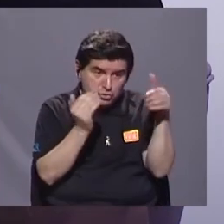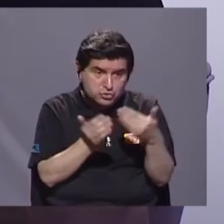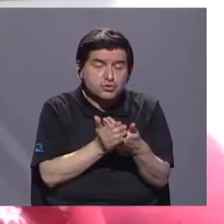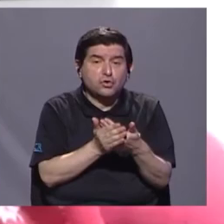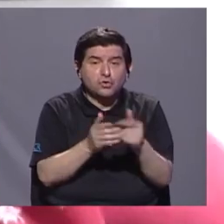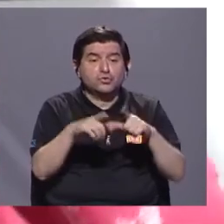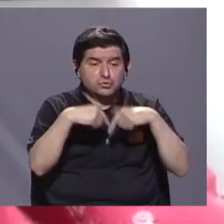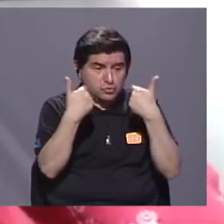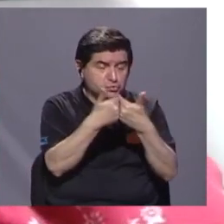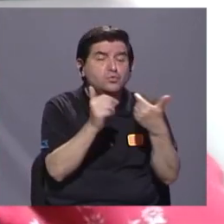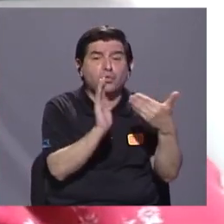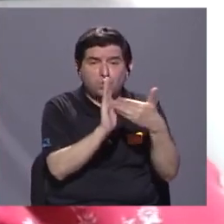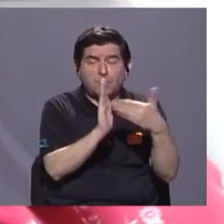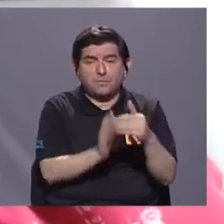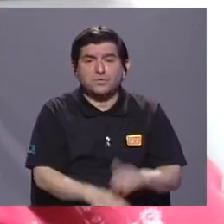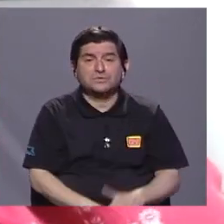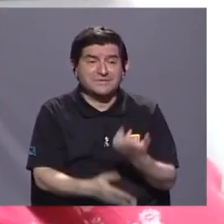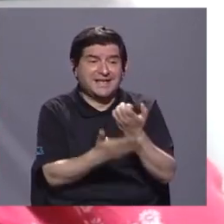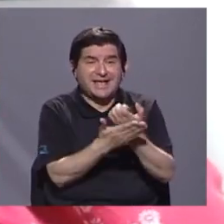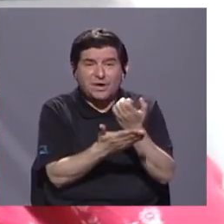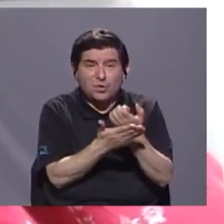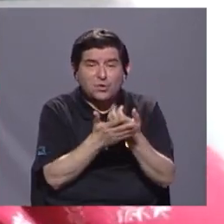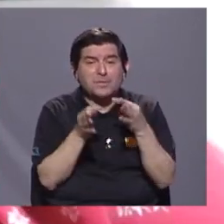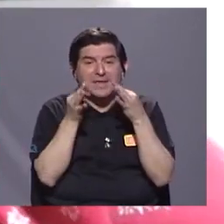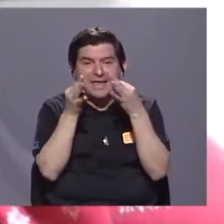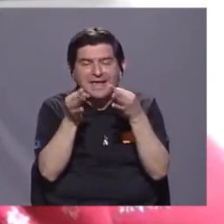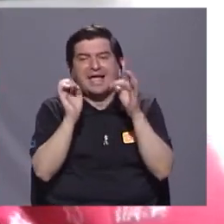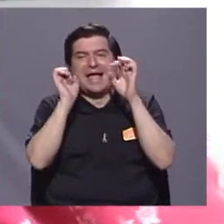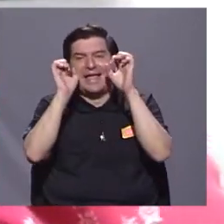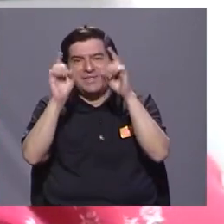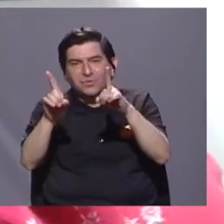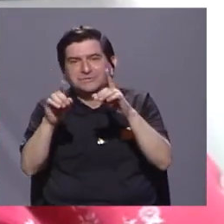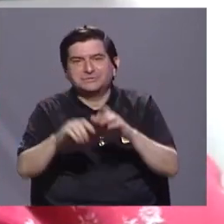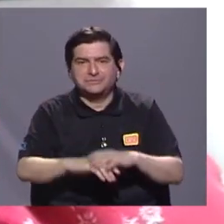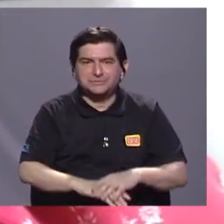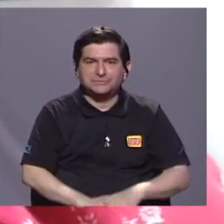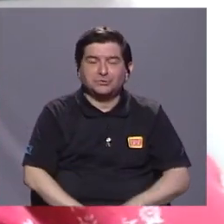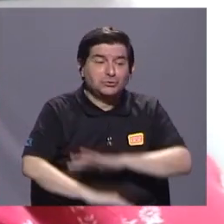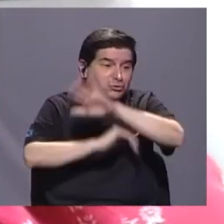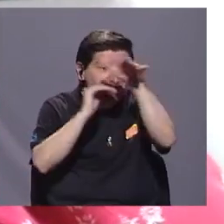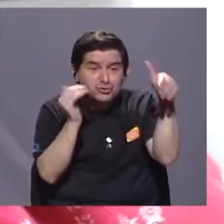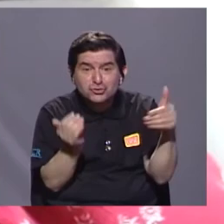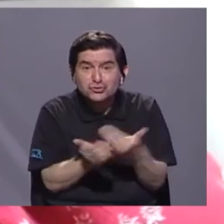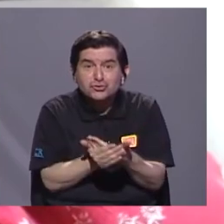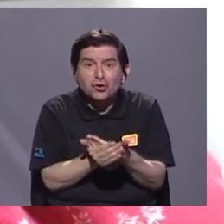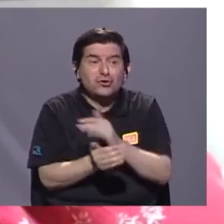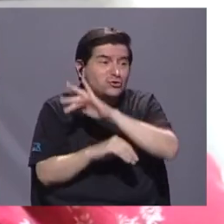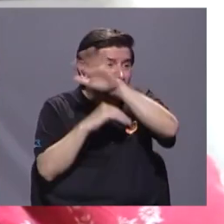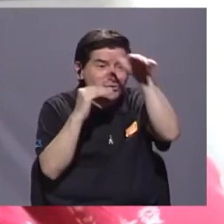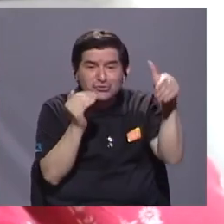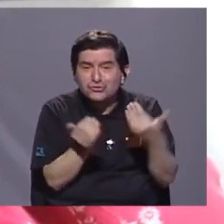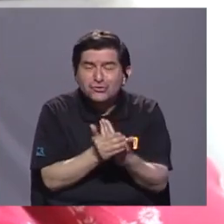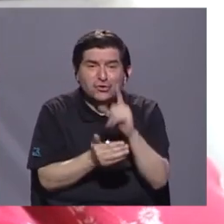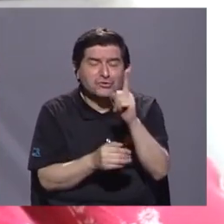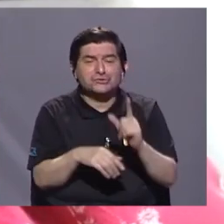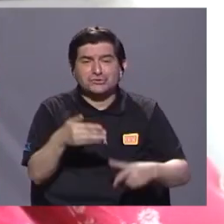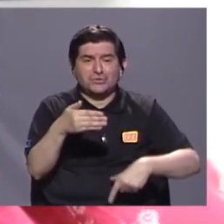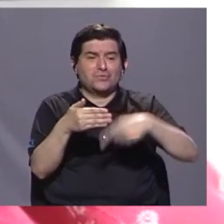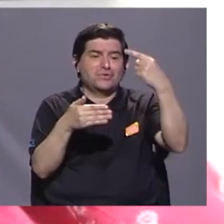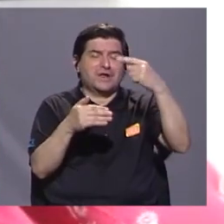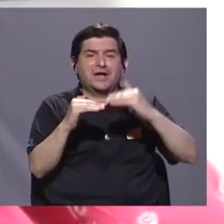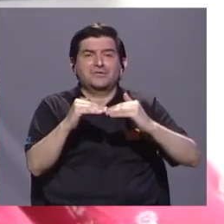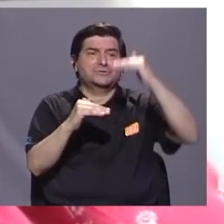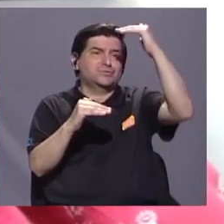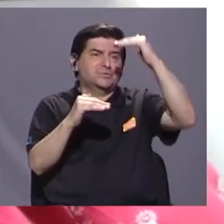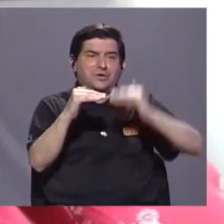afectados veces usted ve la economía el turismo la educación todos todos en algún grado mayor un